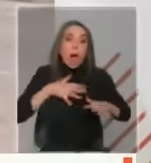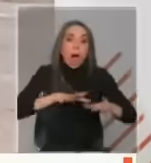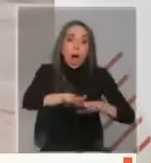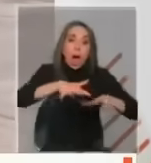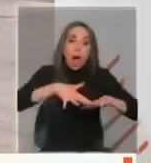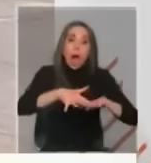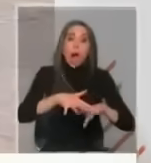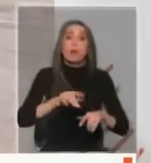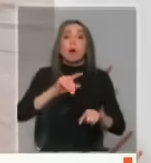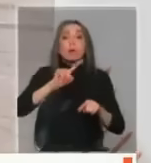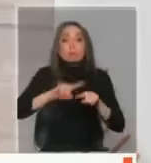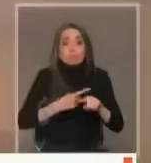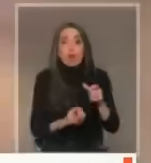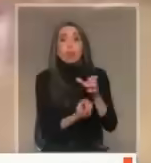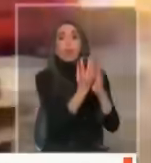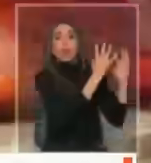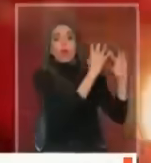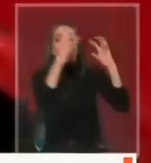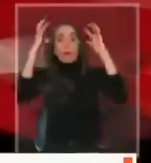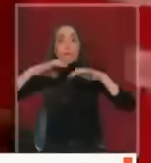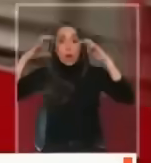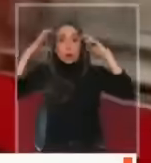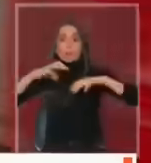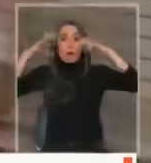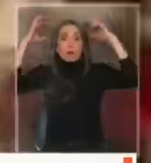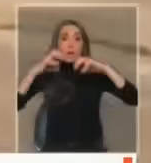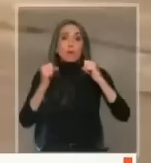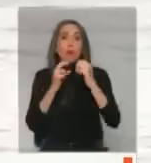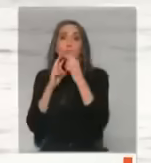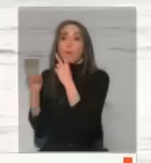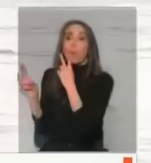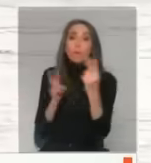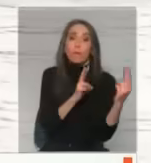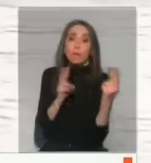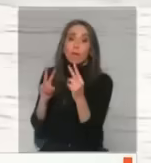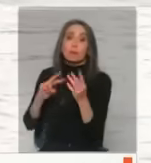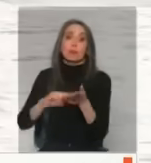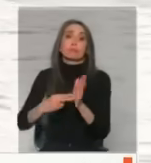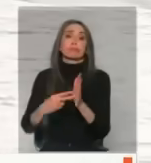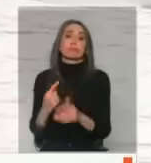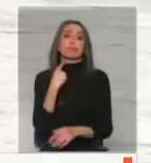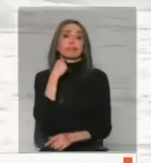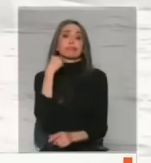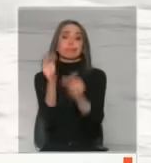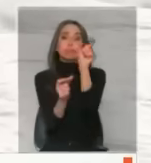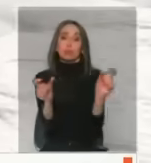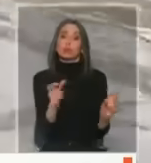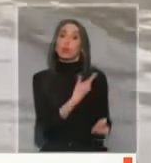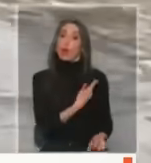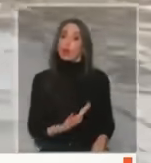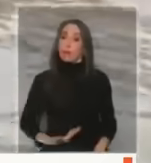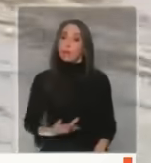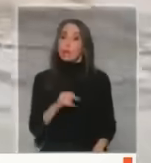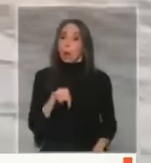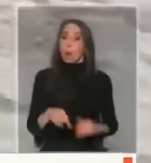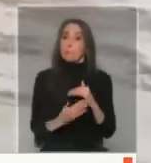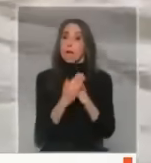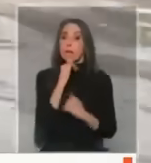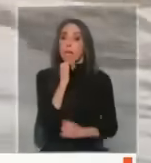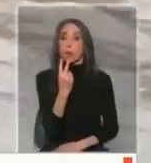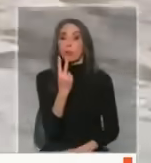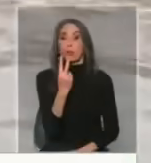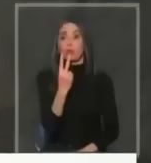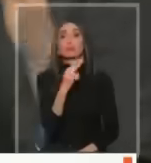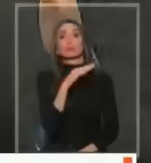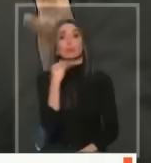nuevo sistema frontal donde las secuelas de las intensas lluvias y vientos afectaron a la población. El gobierno incluso informaba esta mañana de 2 fallecidos